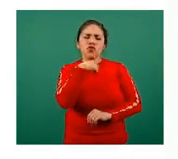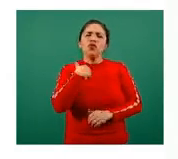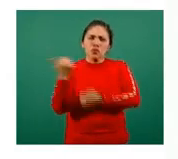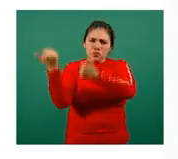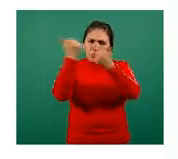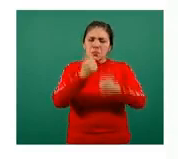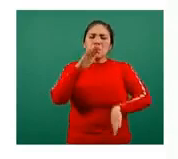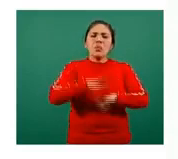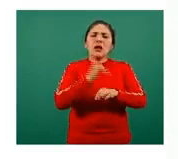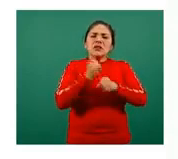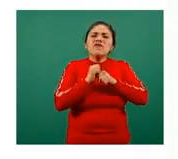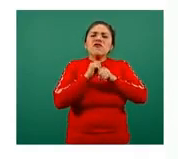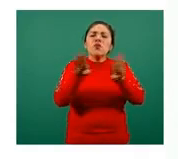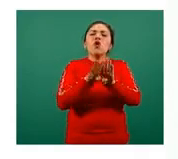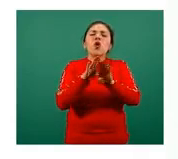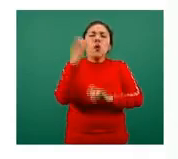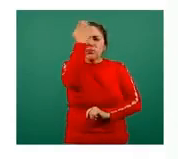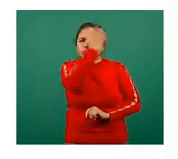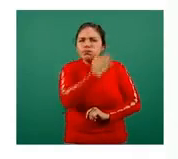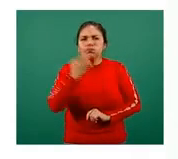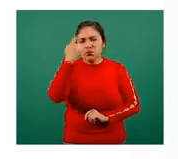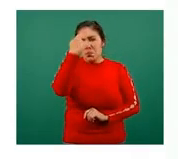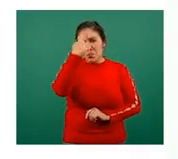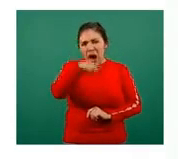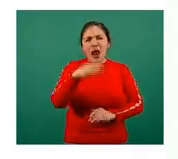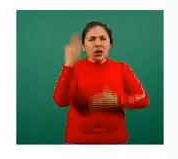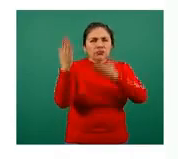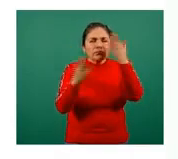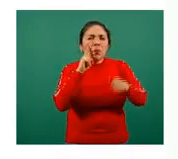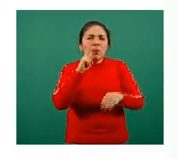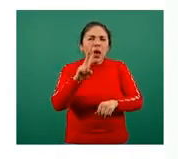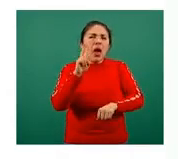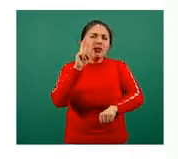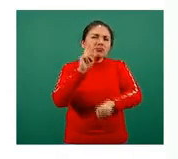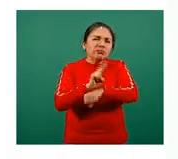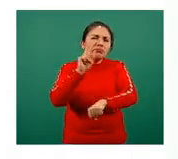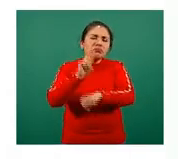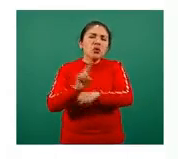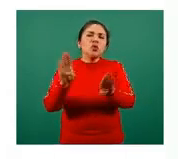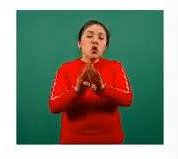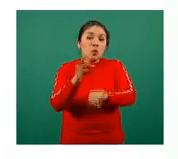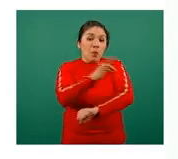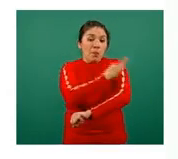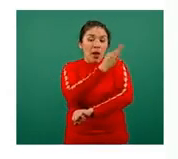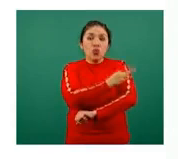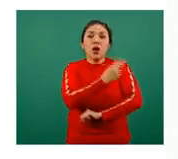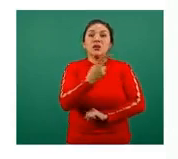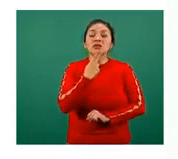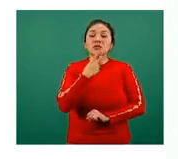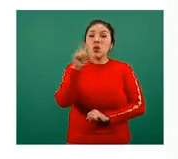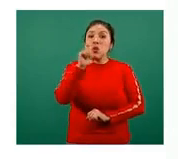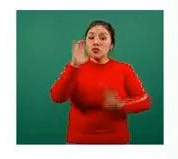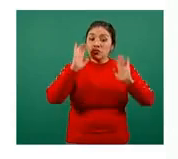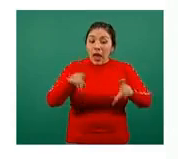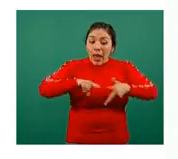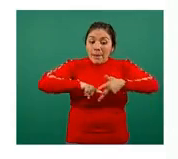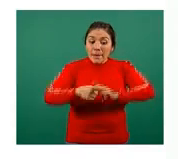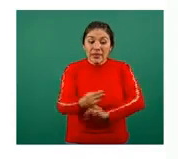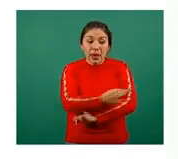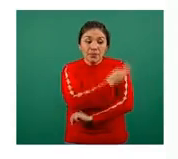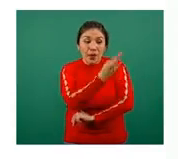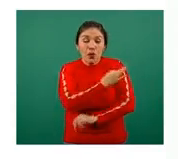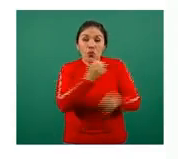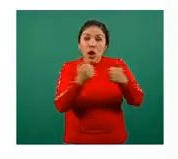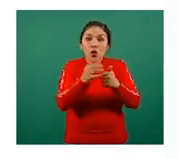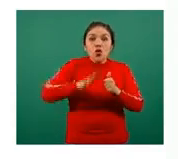de seguimiento de efectividad una vez que esta vacuna ya está usándose en la